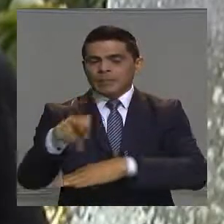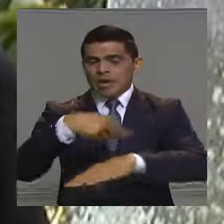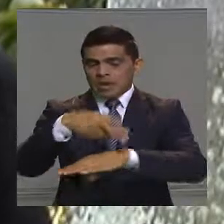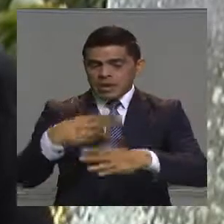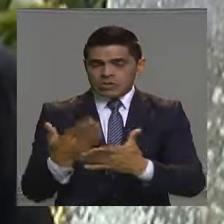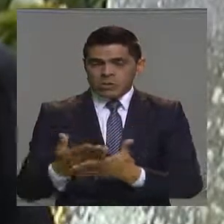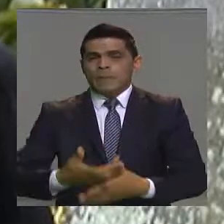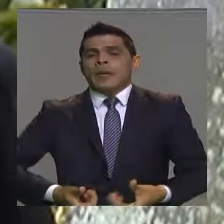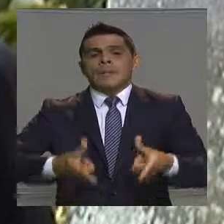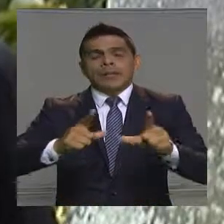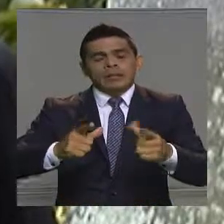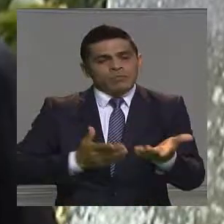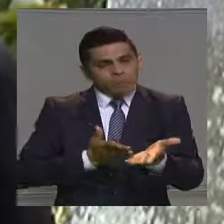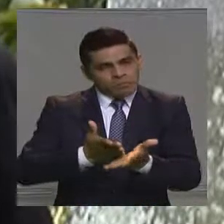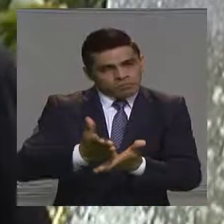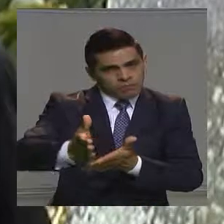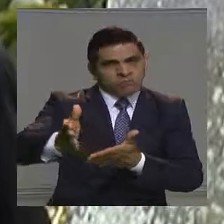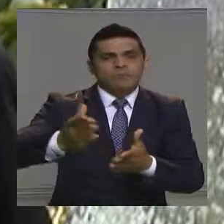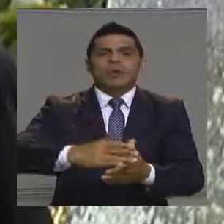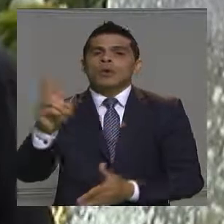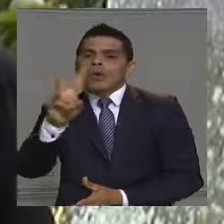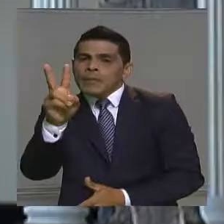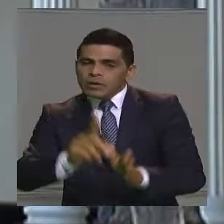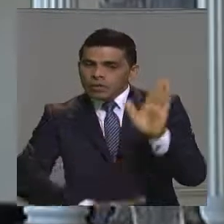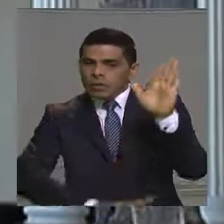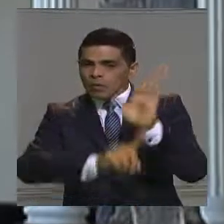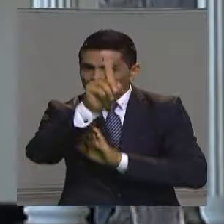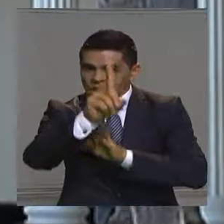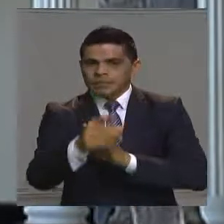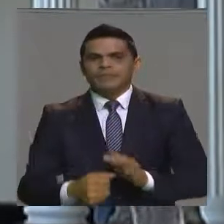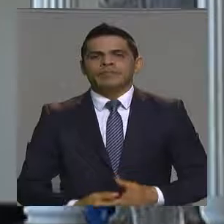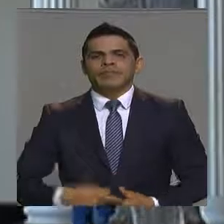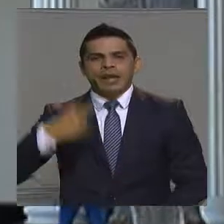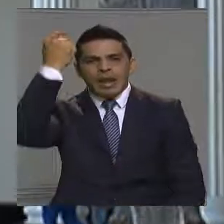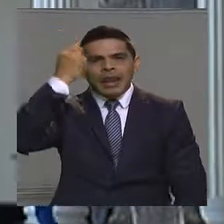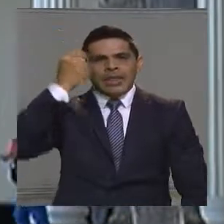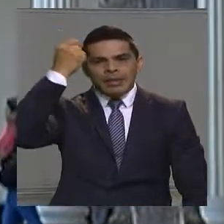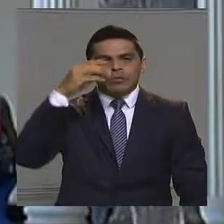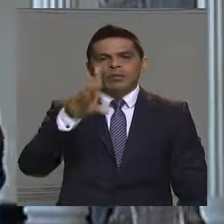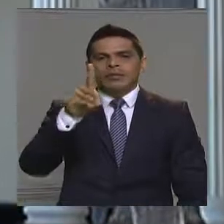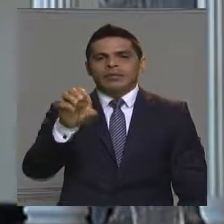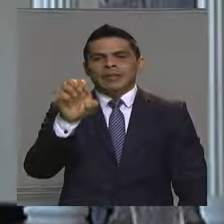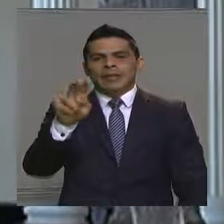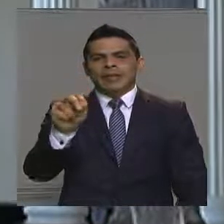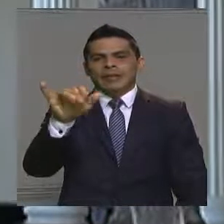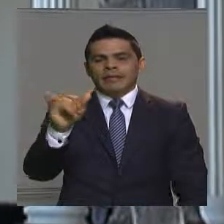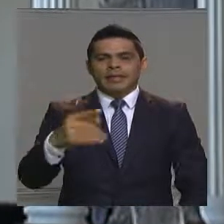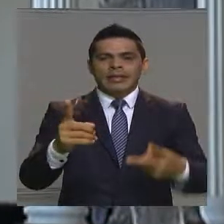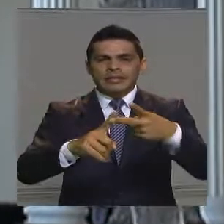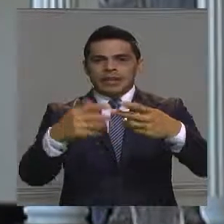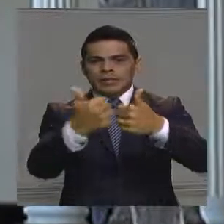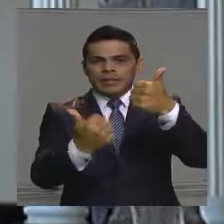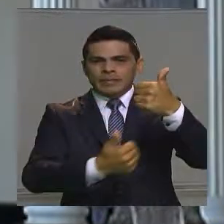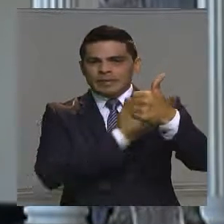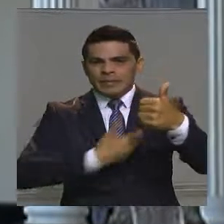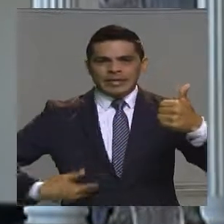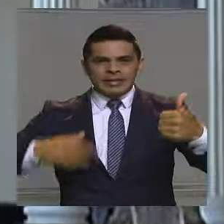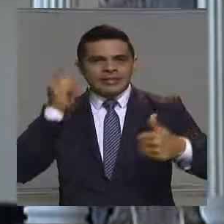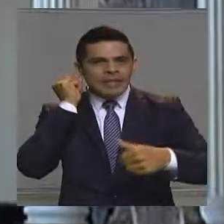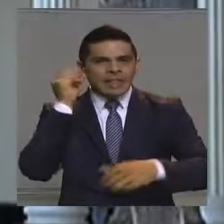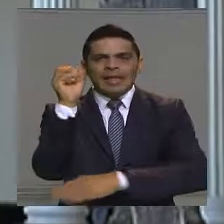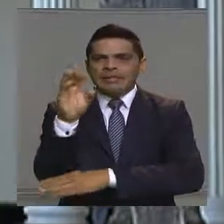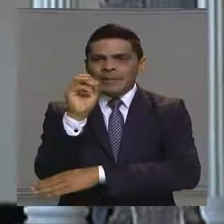avanzar en la recuperación y en la reconstrucción de Venezuela. La diputada Denis Fernández y segunda vicepresidenta de la